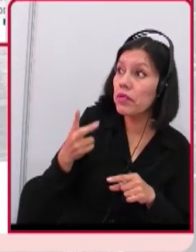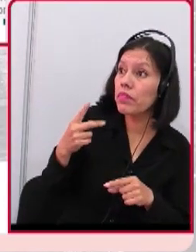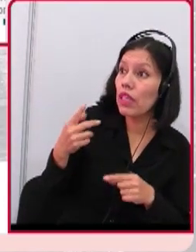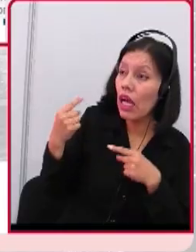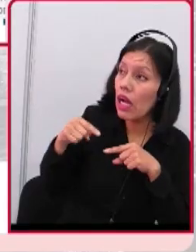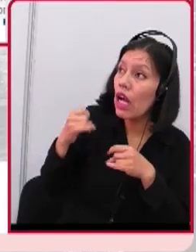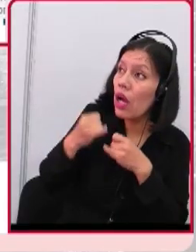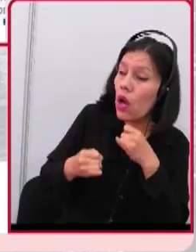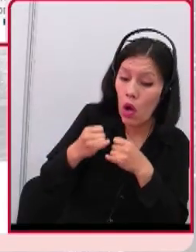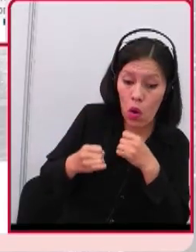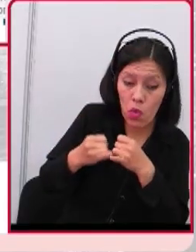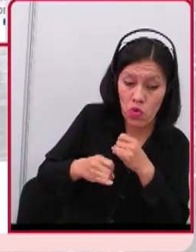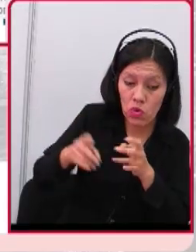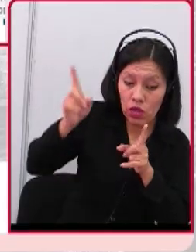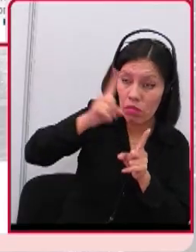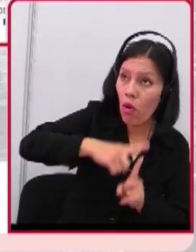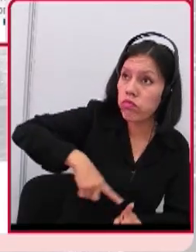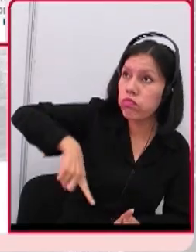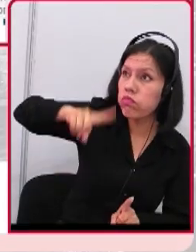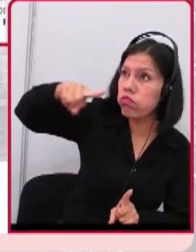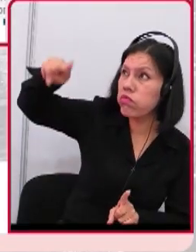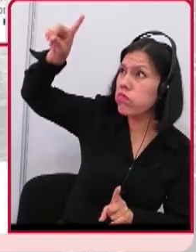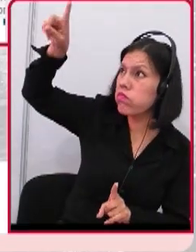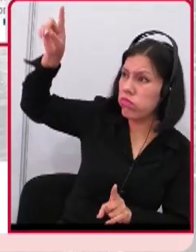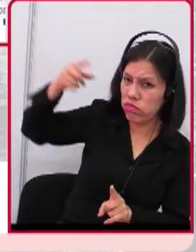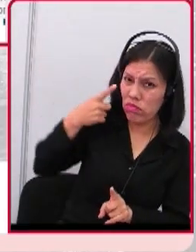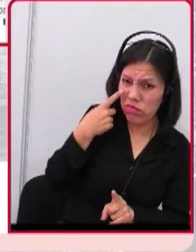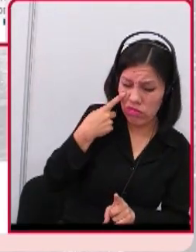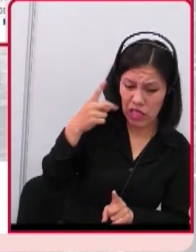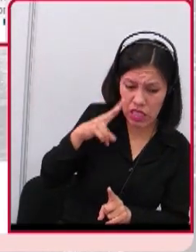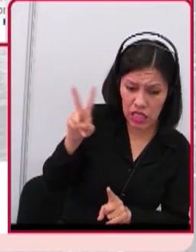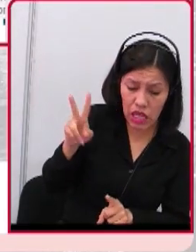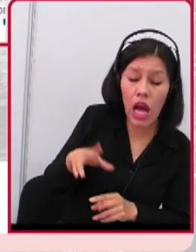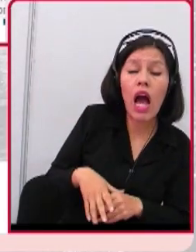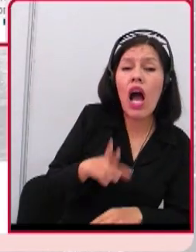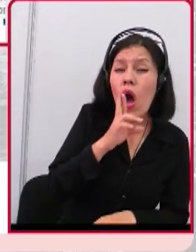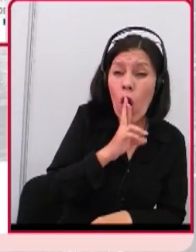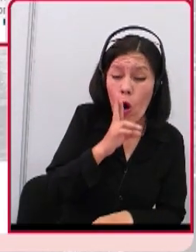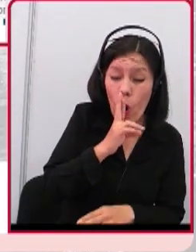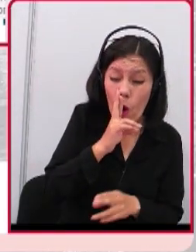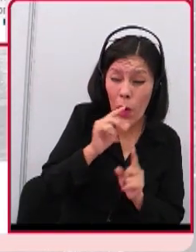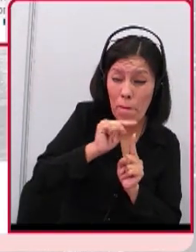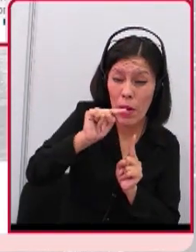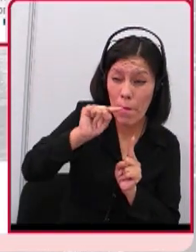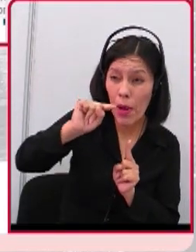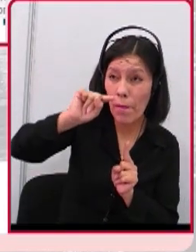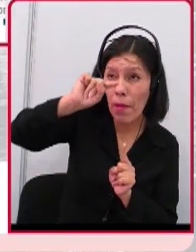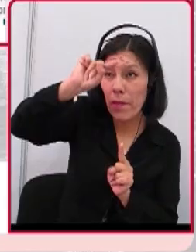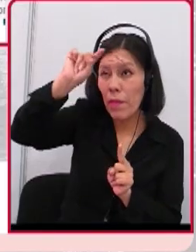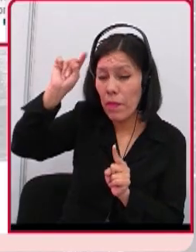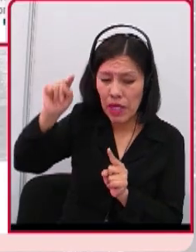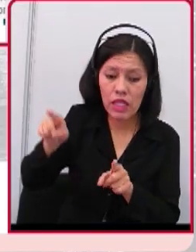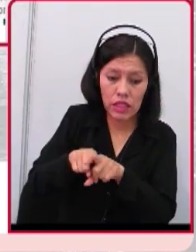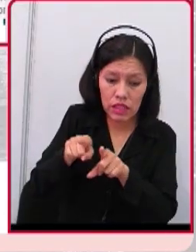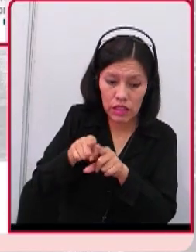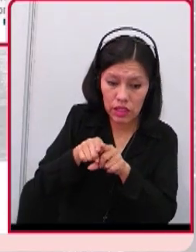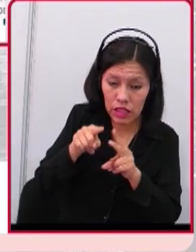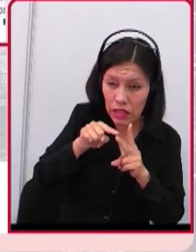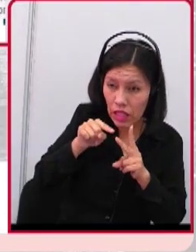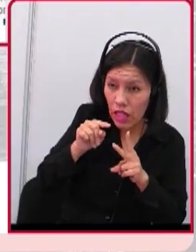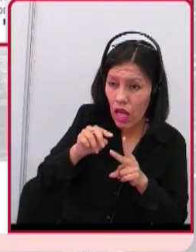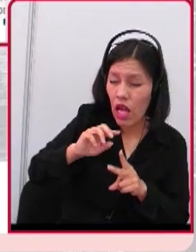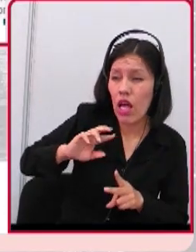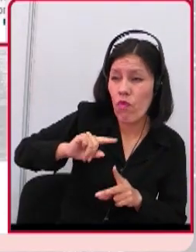data en rojo. Acá hay una nube de líneas grises claras, el modelo de Kriging en